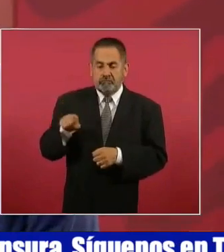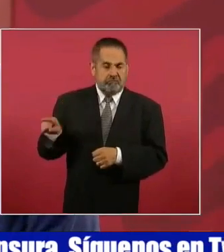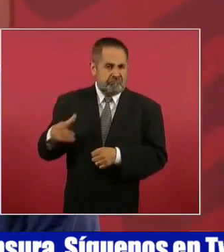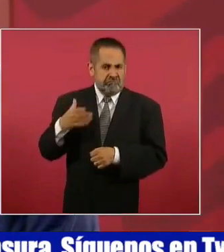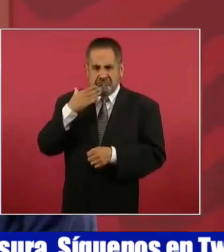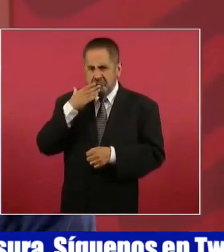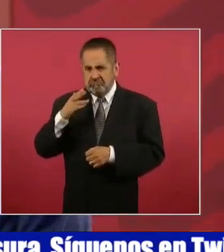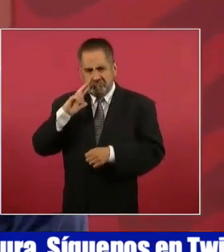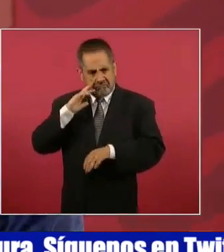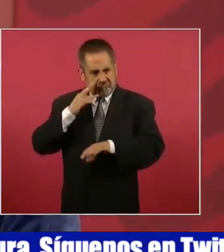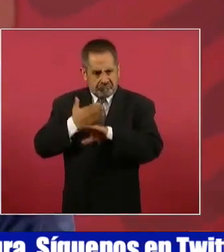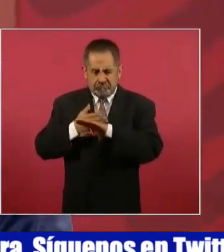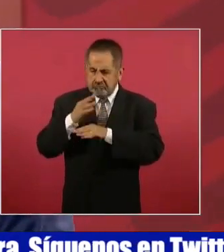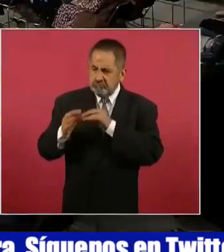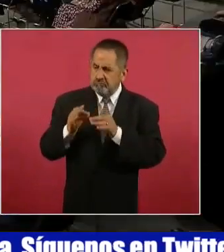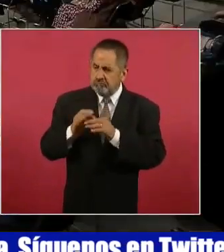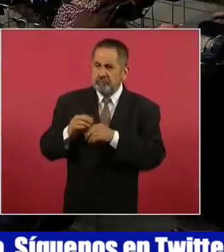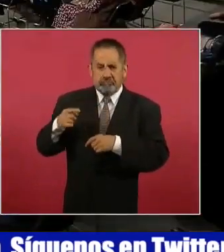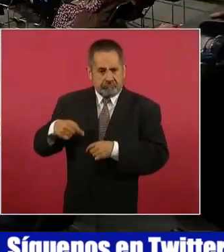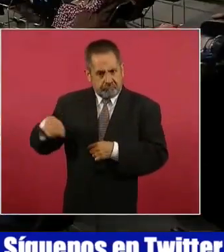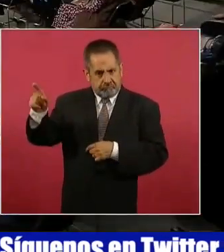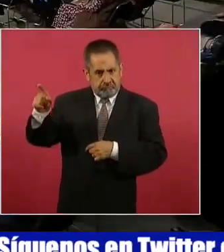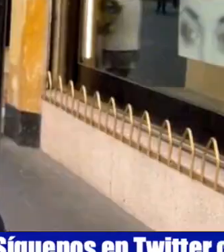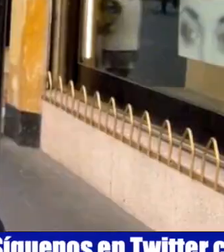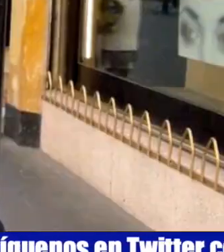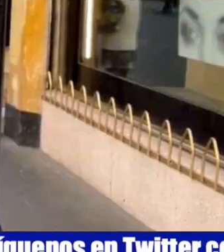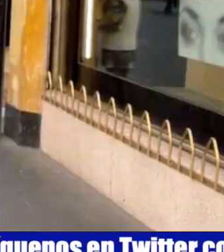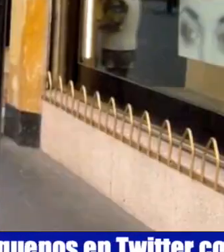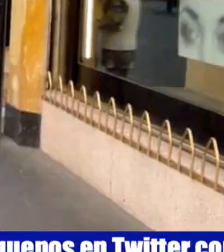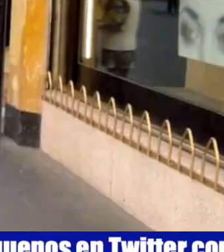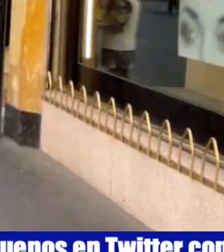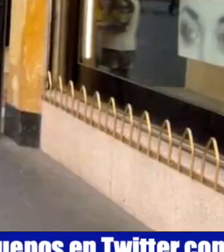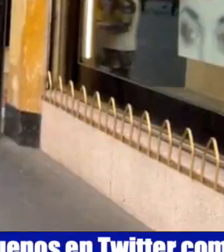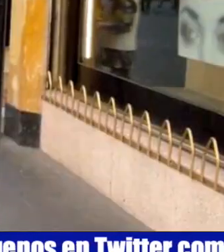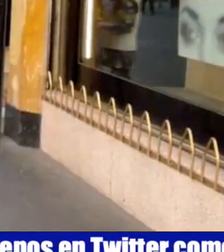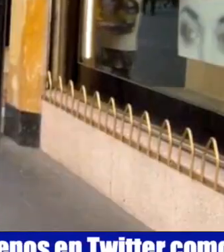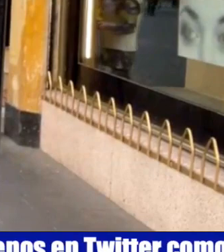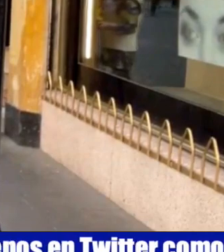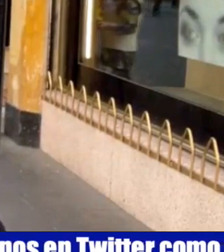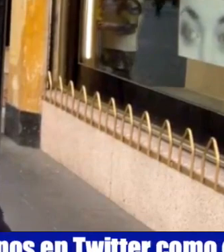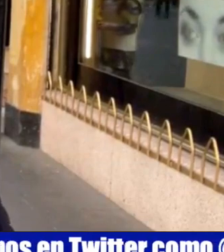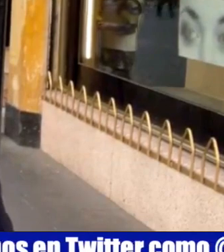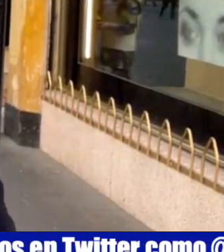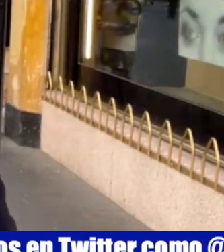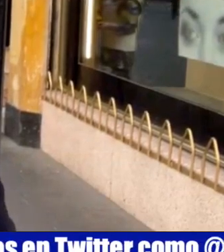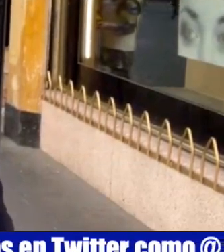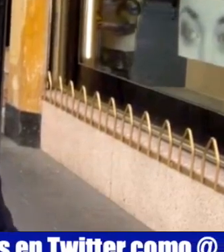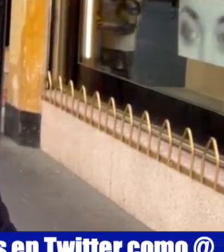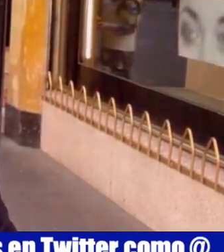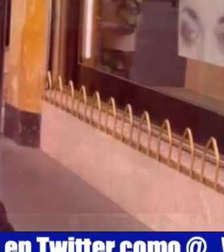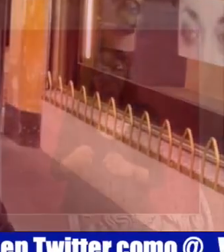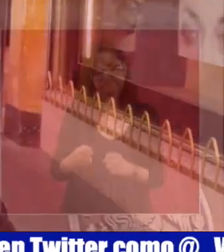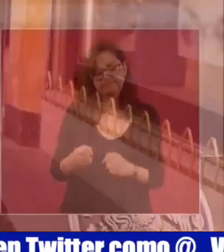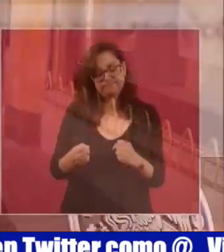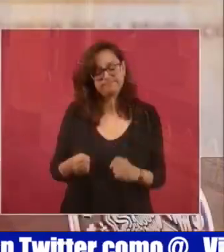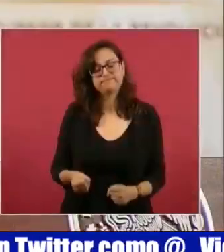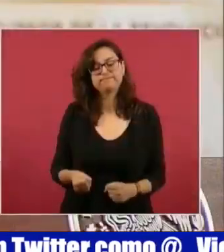gente participe, le conviene la abstención. Esto fue lo que dijo el presidente Andrés Manuel López Obrador en la mañanera.